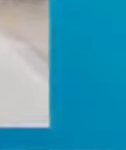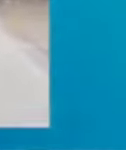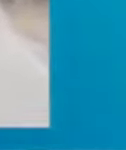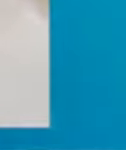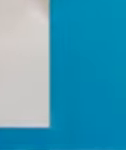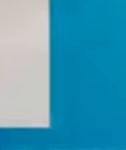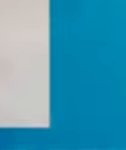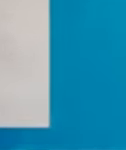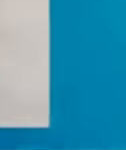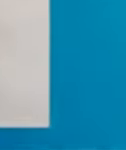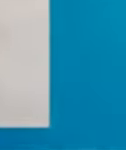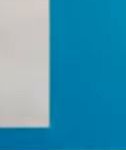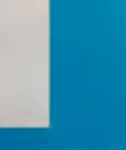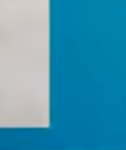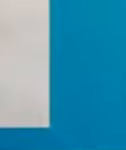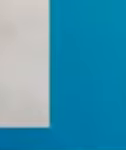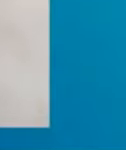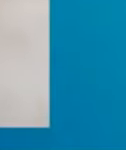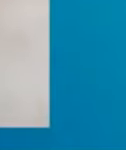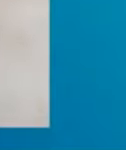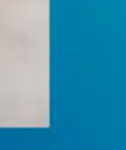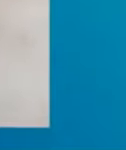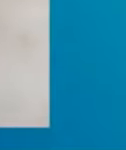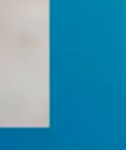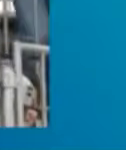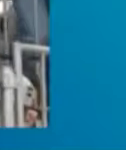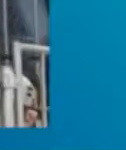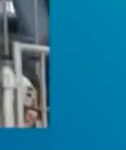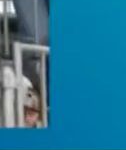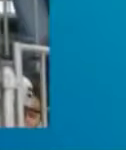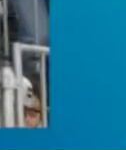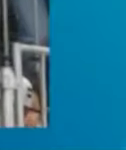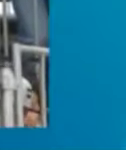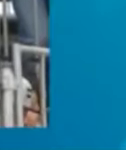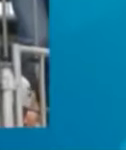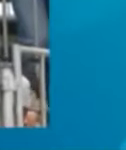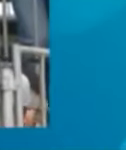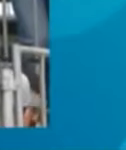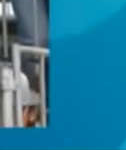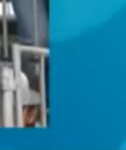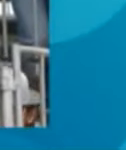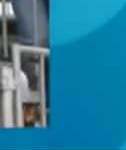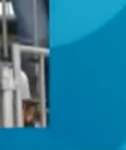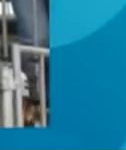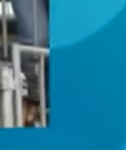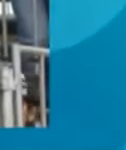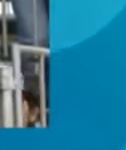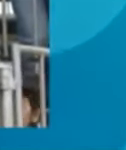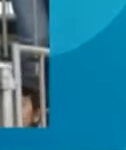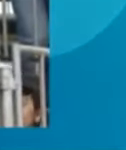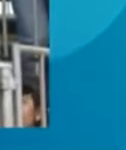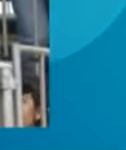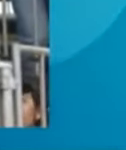She's in. Yo, nice guy frontside. Renee Kimo.